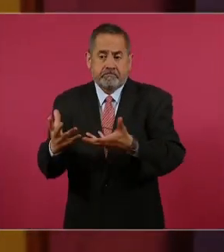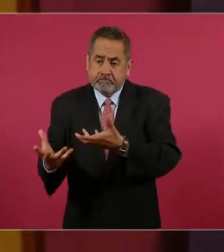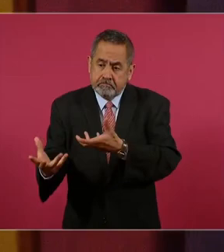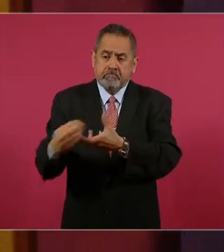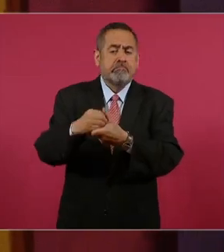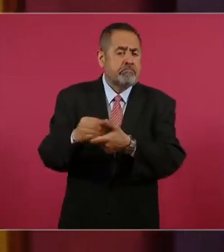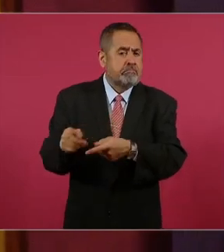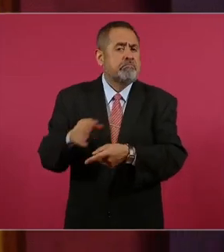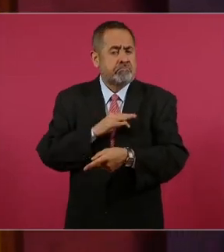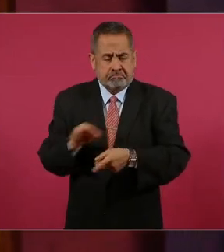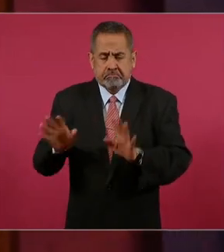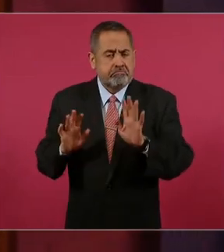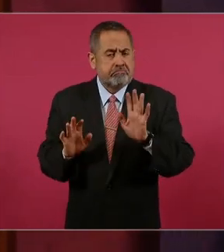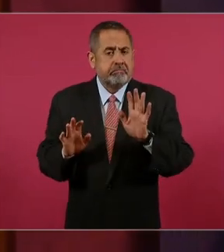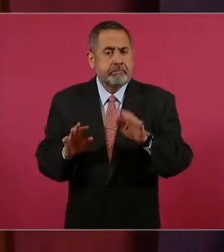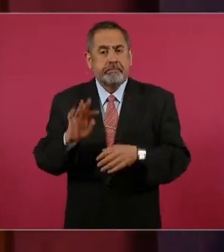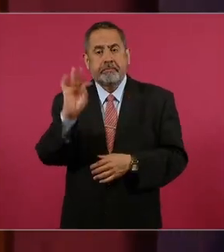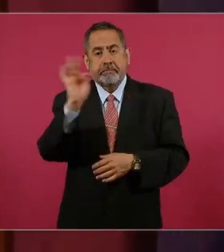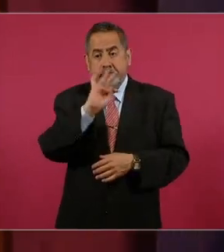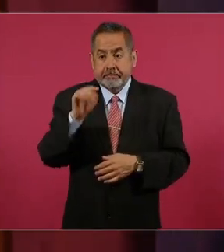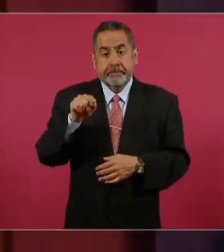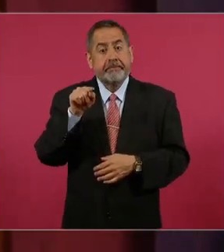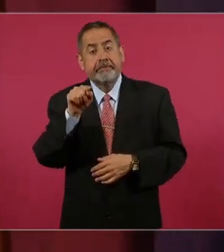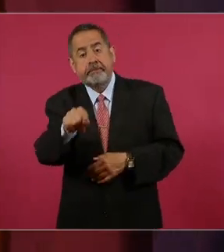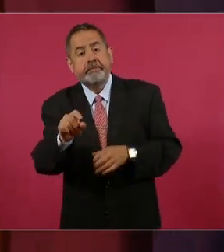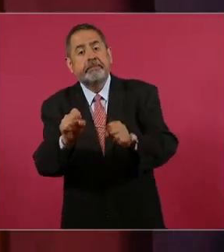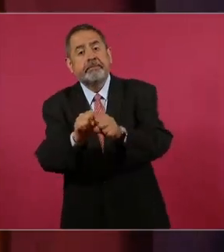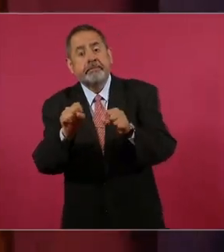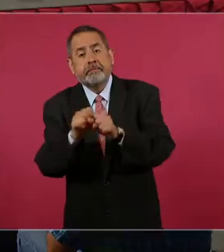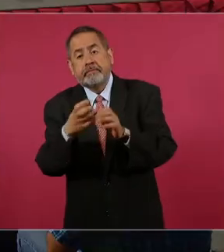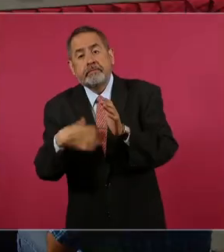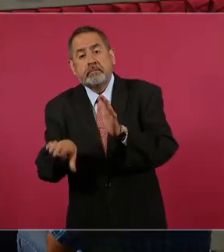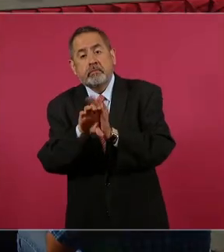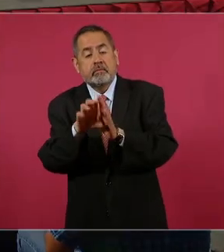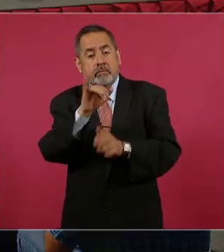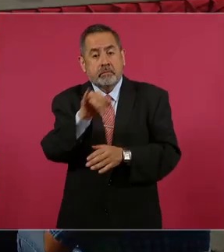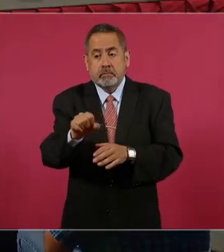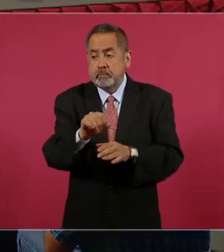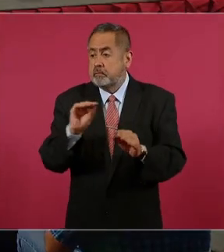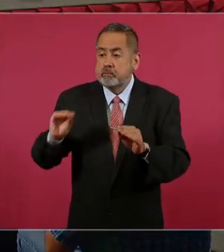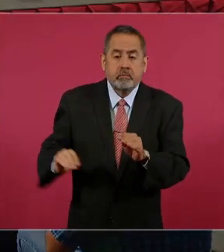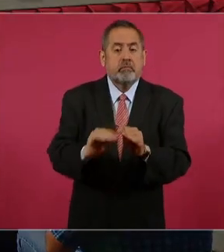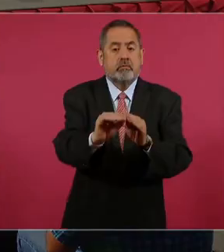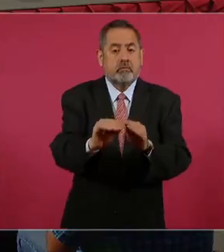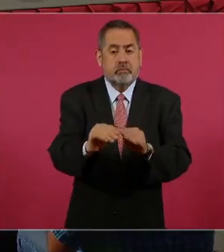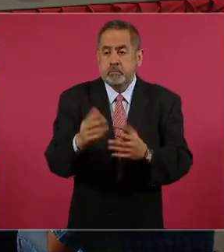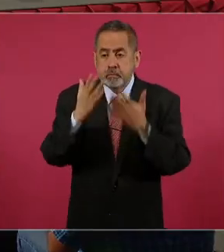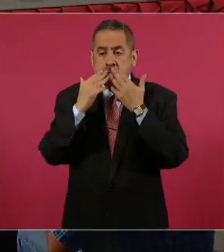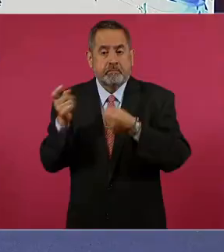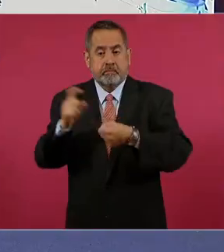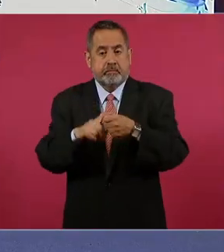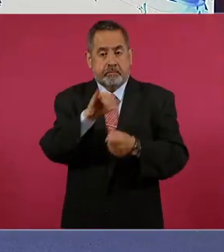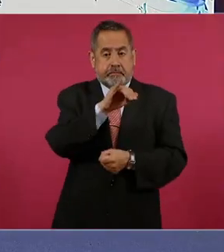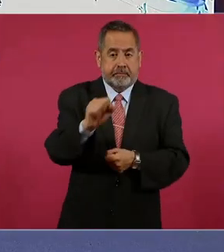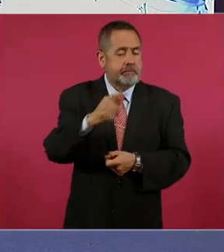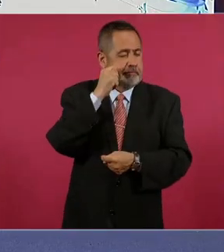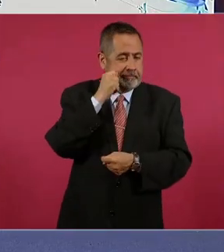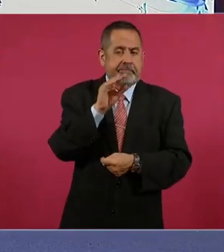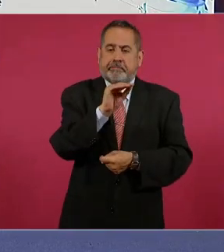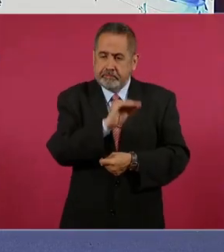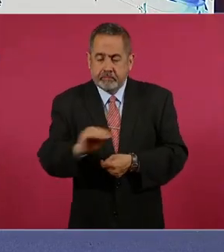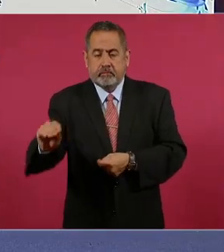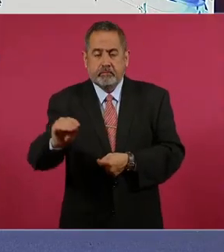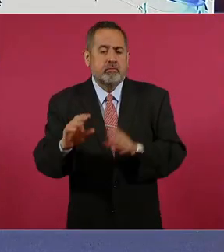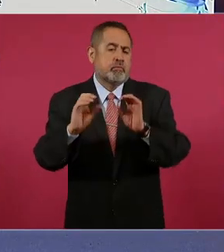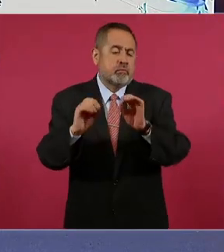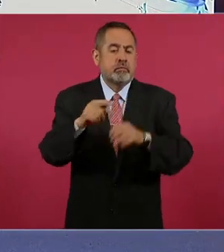porque la idea es que si hay una sala de hemodinamia del Seguro Social se pueda atender a gente sin seguridad social o del Issste, lo mismo si la